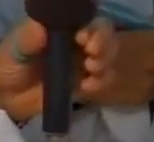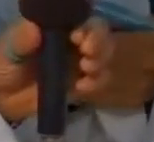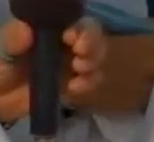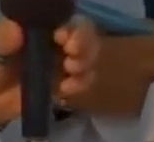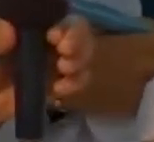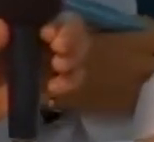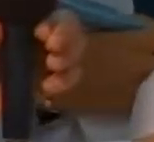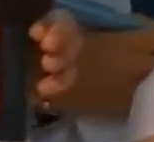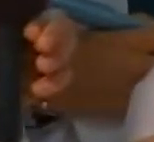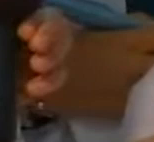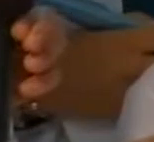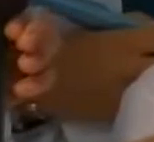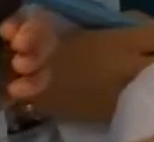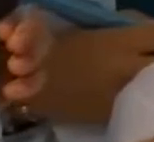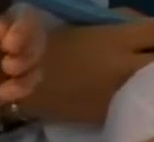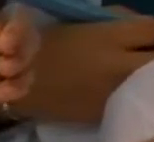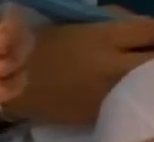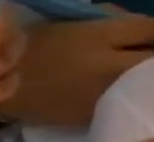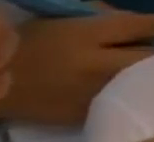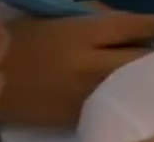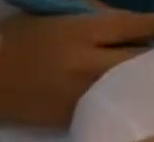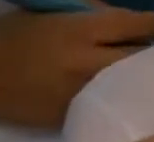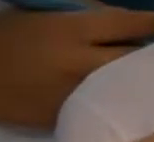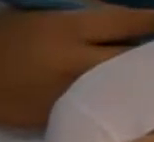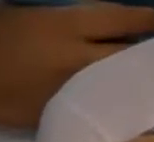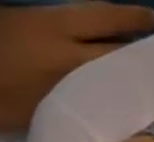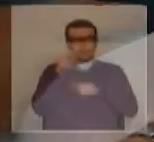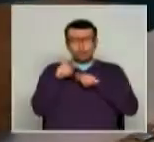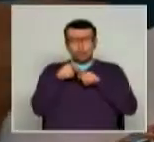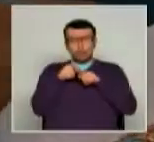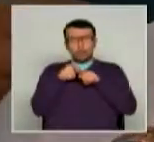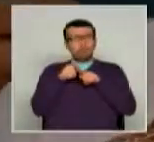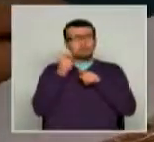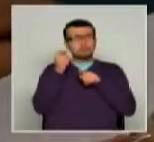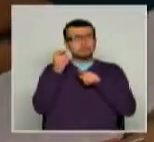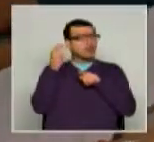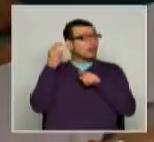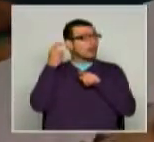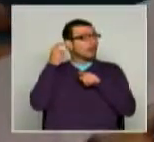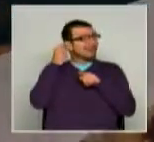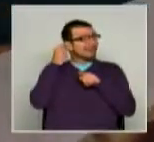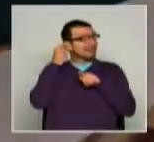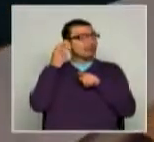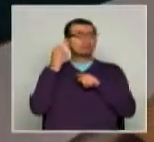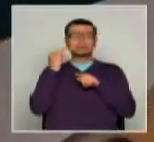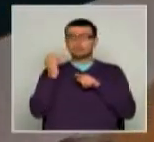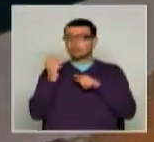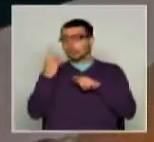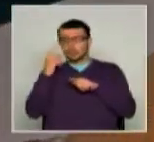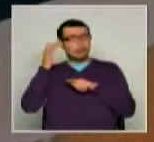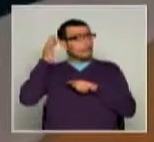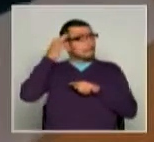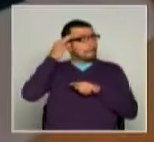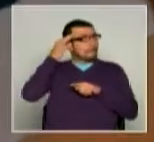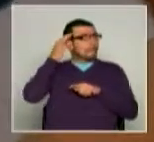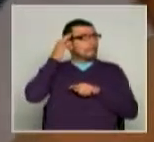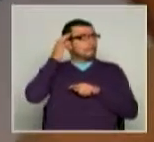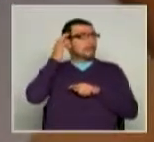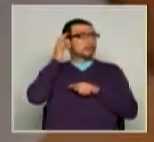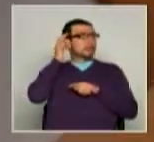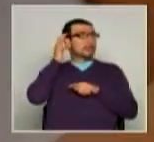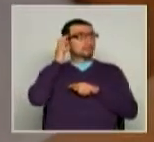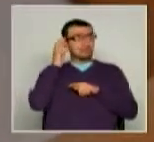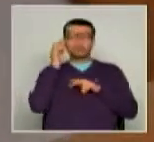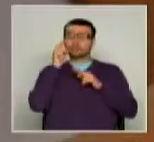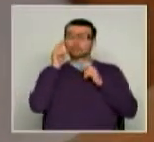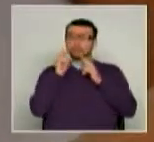una pequeña agujita, que es la que uno coloca en ciertos sitios, conociendo muy bien la